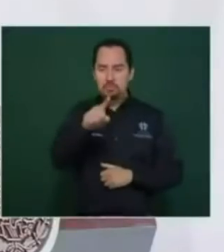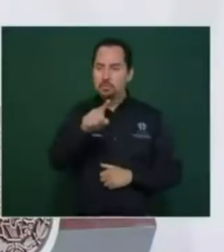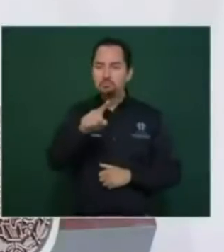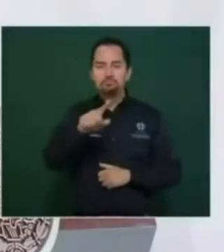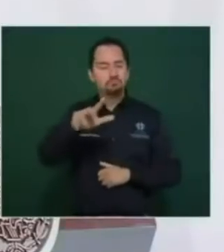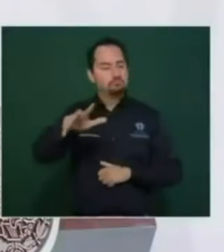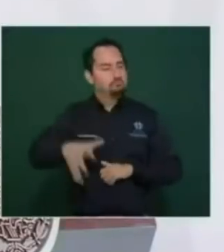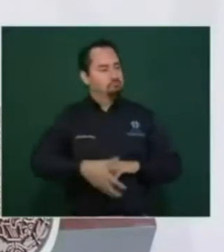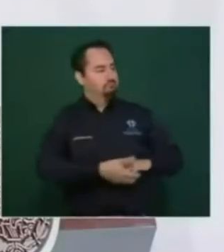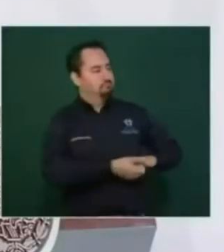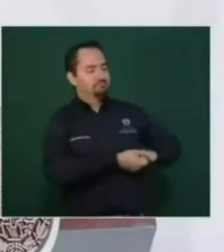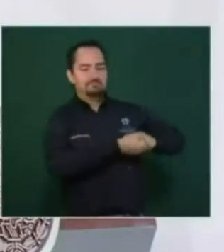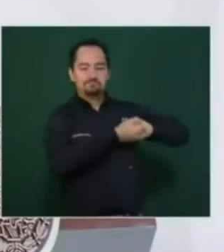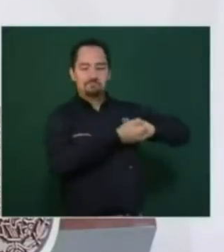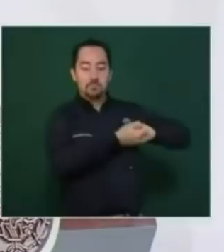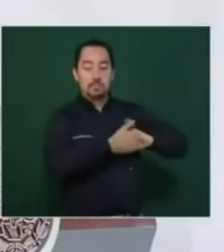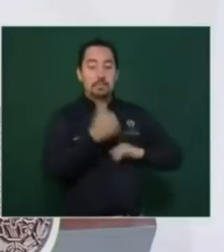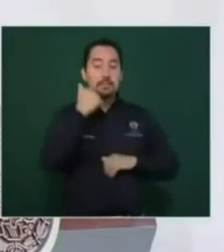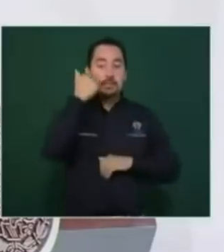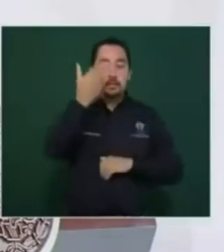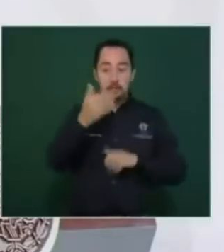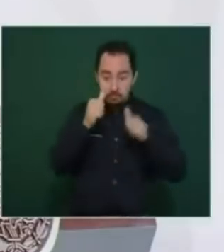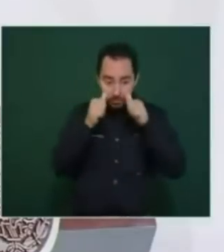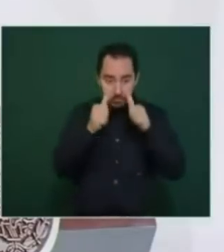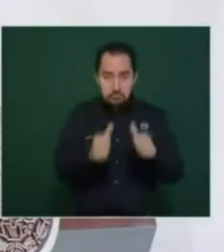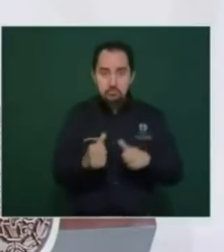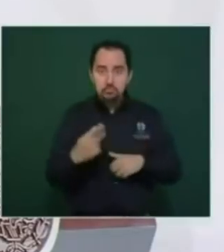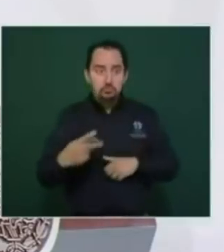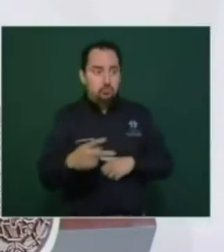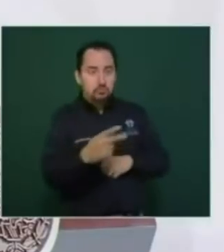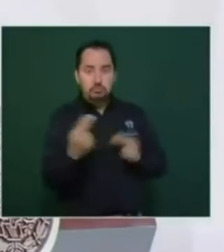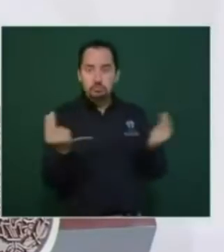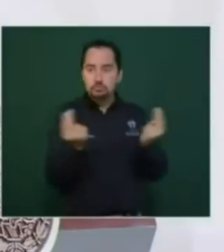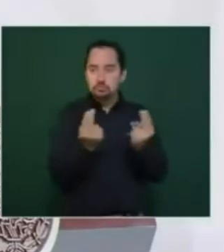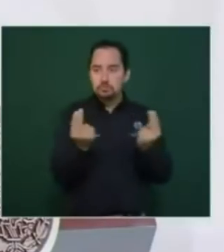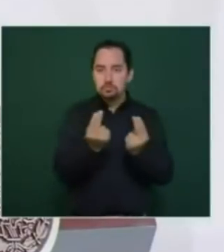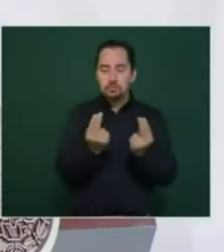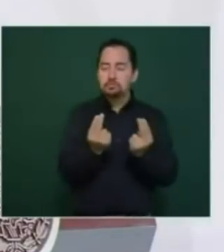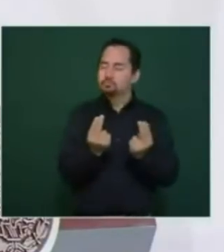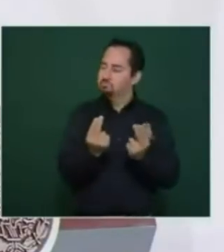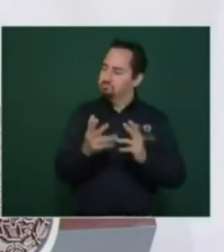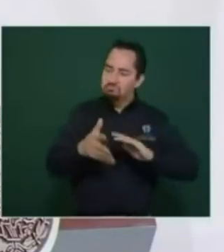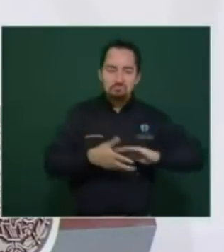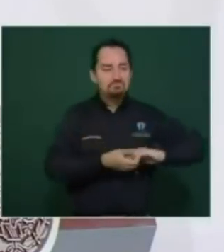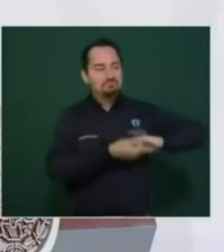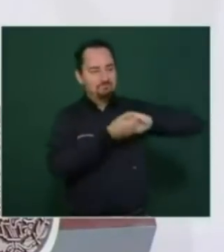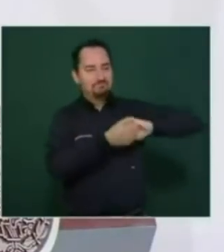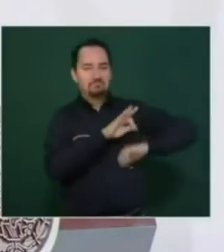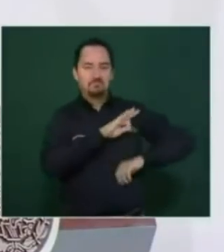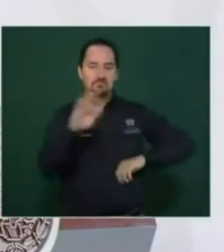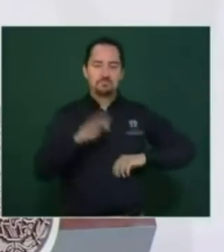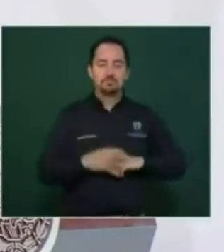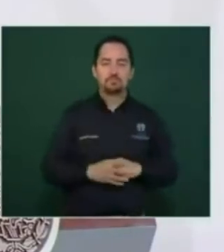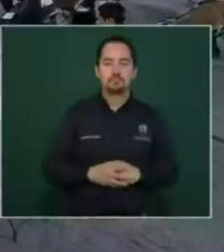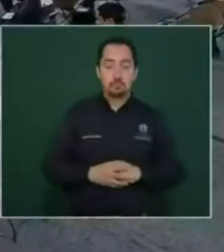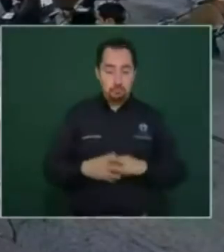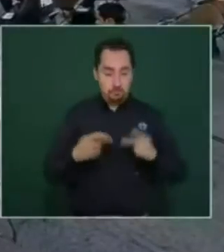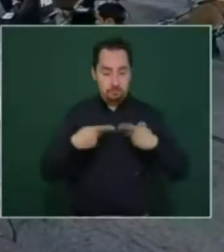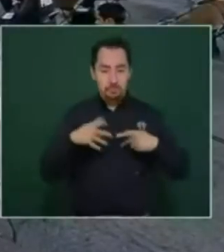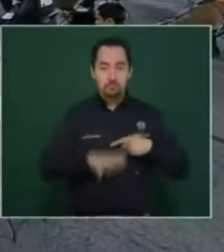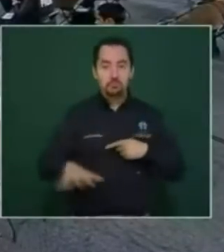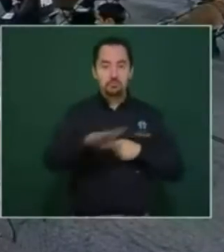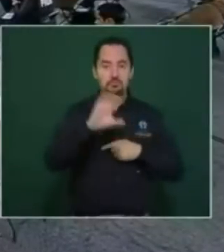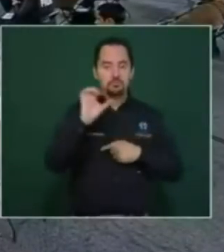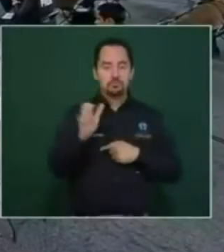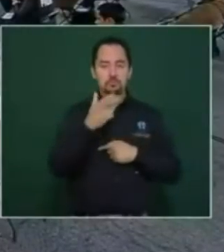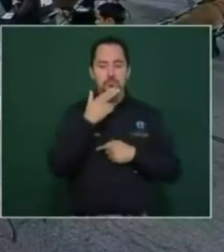aliados de quien tenga la voluntad de atender las necesidades reales de nuestros hermanos chihuahuenses y trabajar